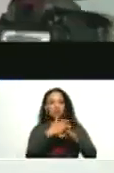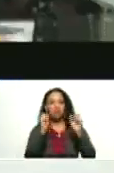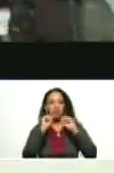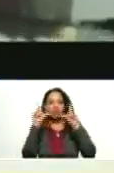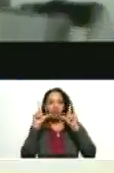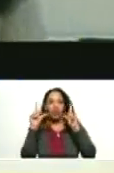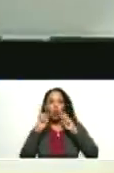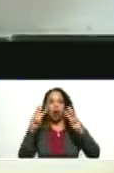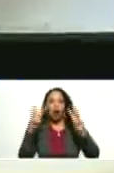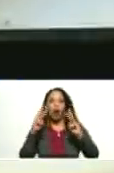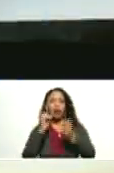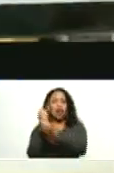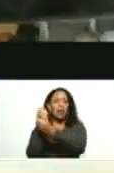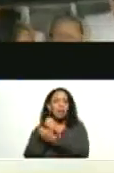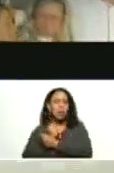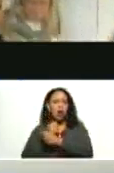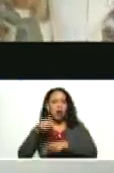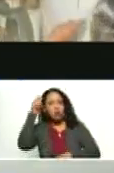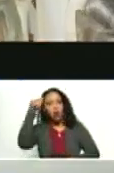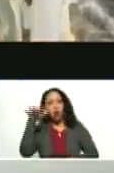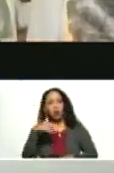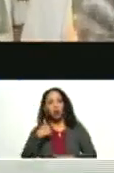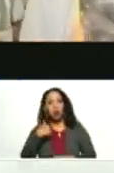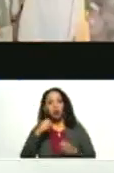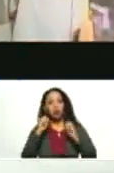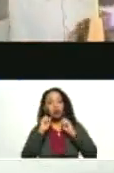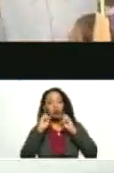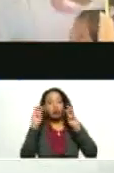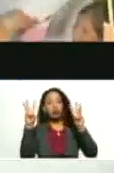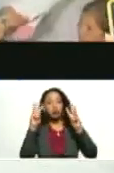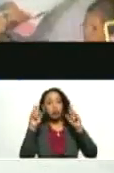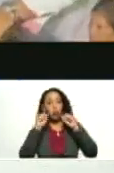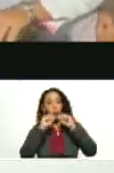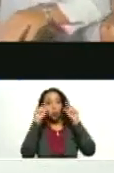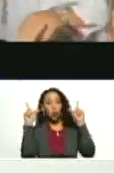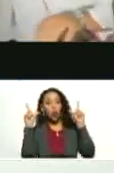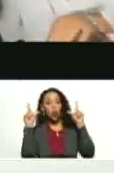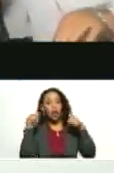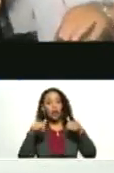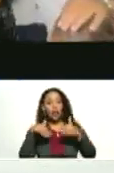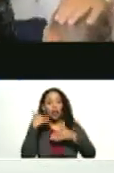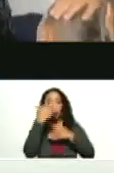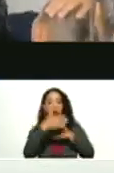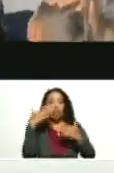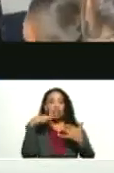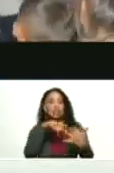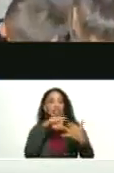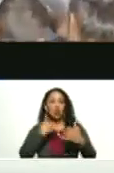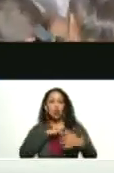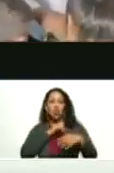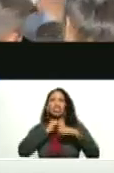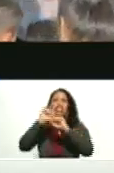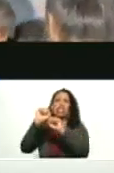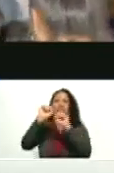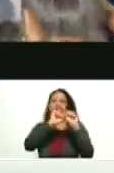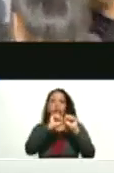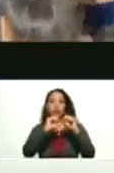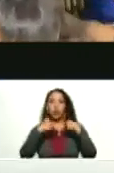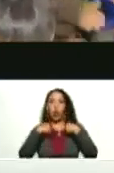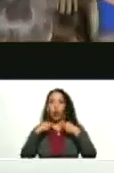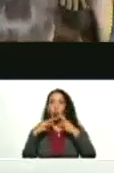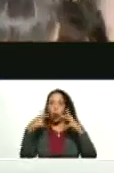Impresionante, el amor del pueblo, de verdad es impresionante, a mí me impresiona mucho. Después de esta batalla que hemos dado, me impresiona mucho el amor del